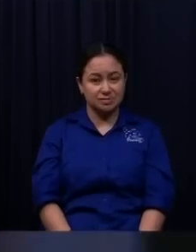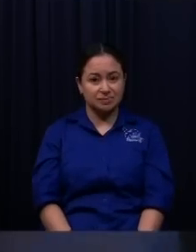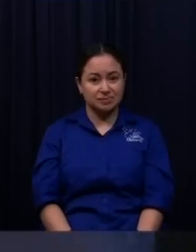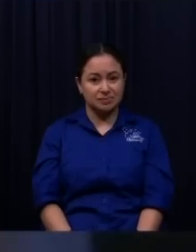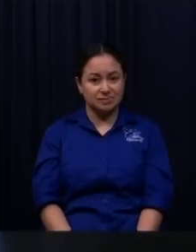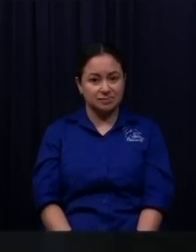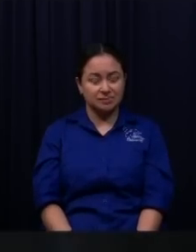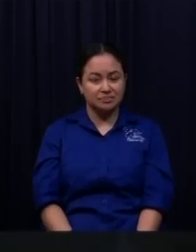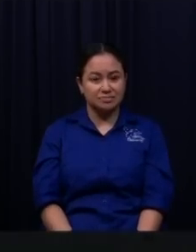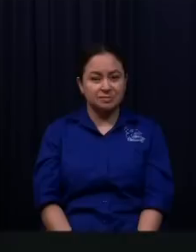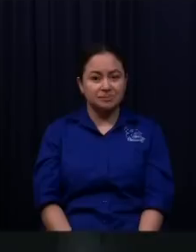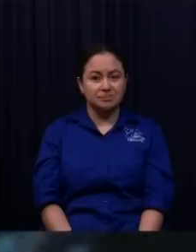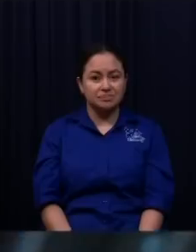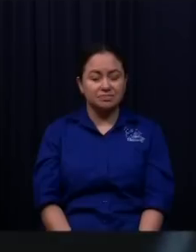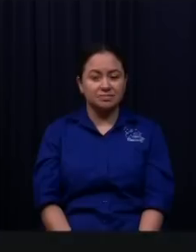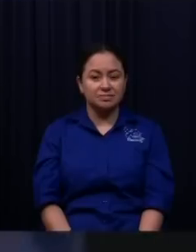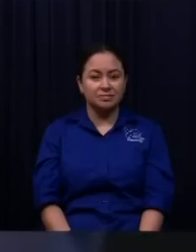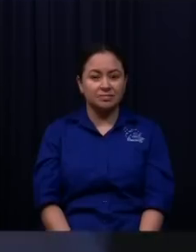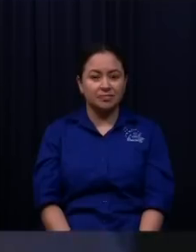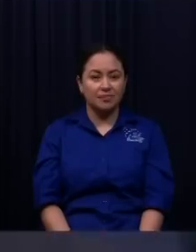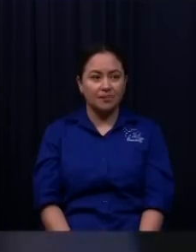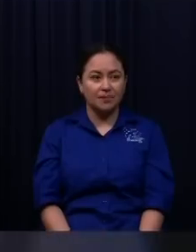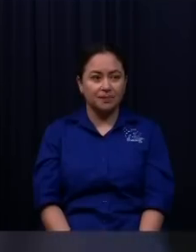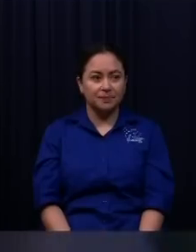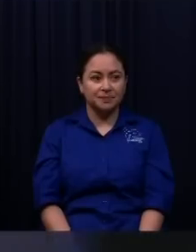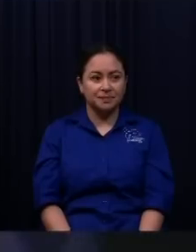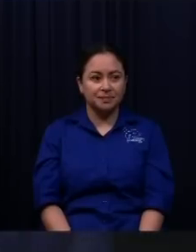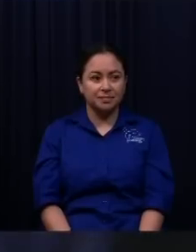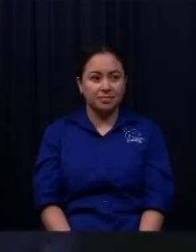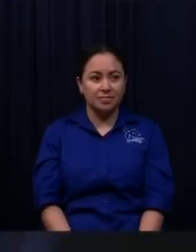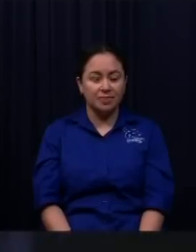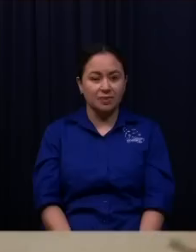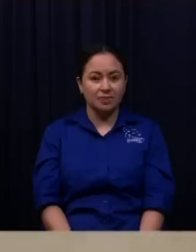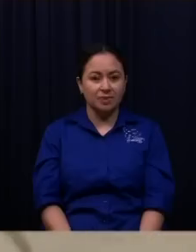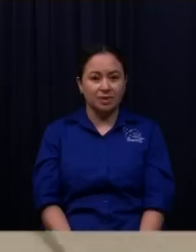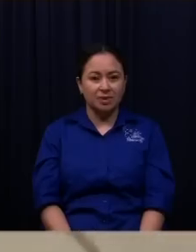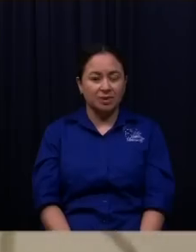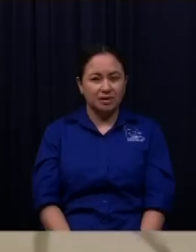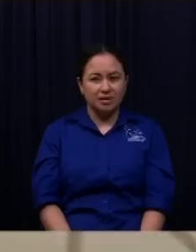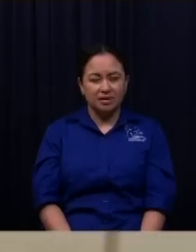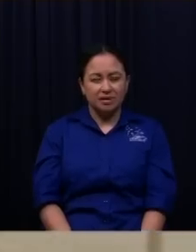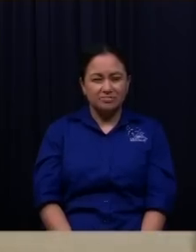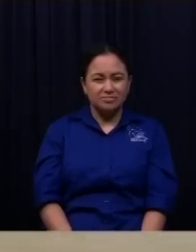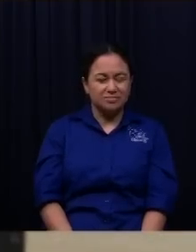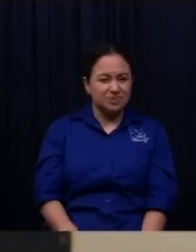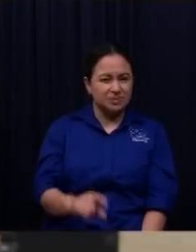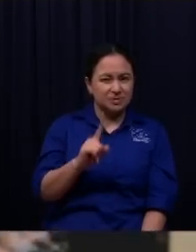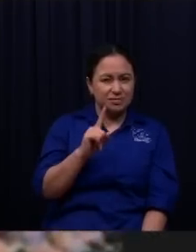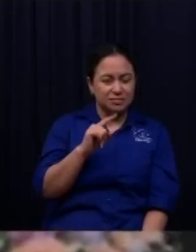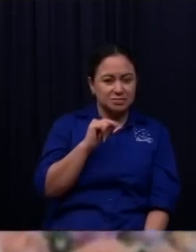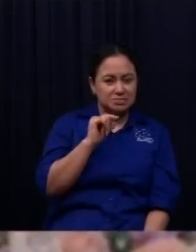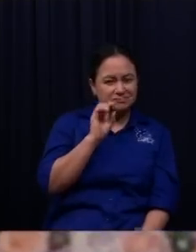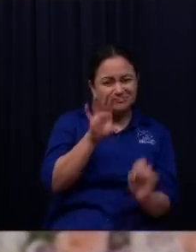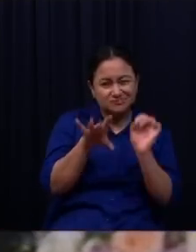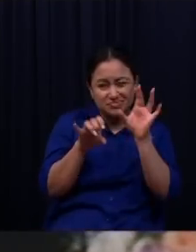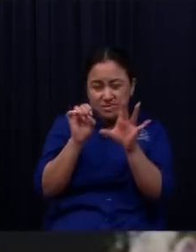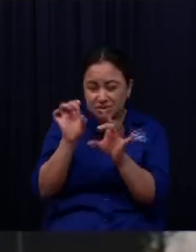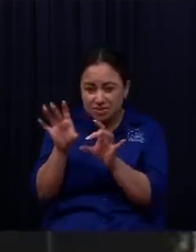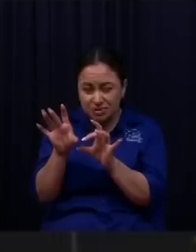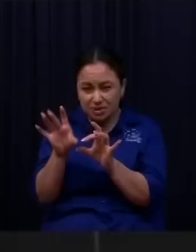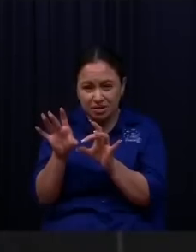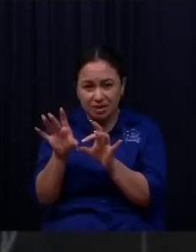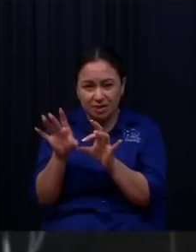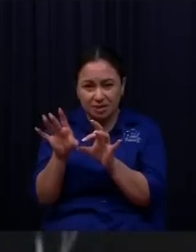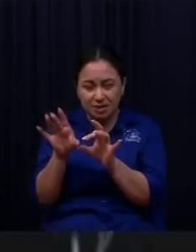Pero es que mire, no me refiero a una tentación de que se quería comer un pastel de chocolate y